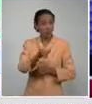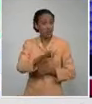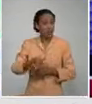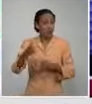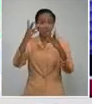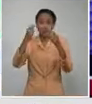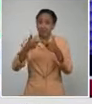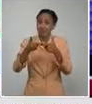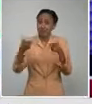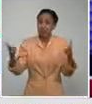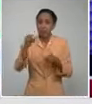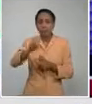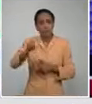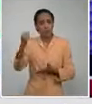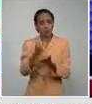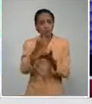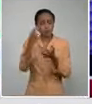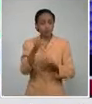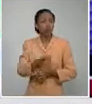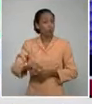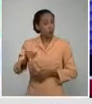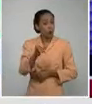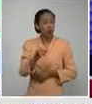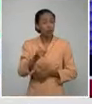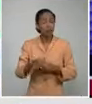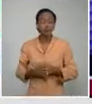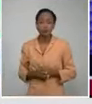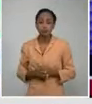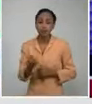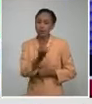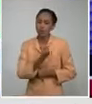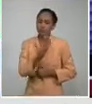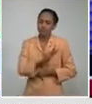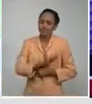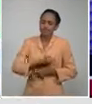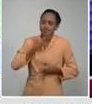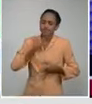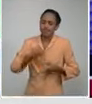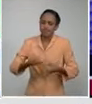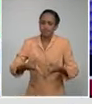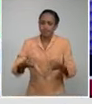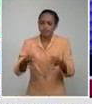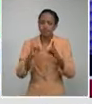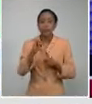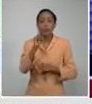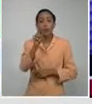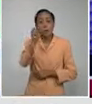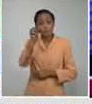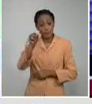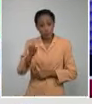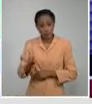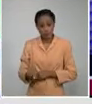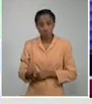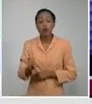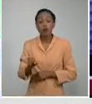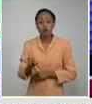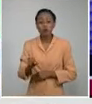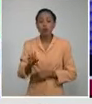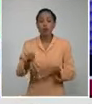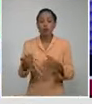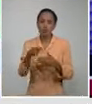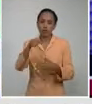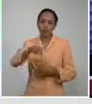casos confirmados, y lamentamos el fallecimiento de una persona en el día de